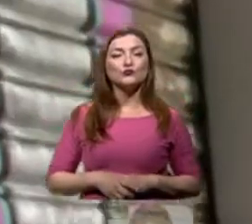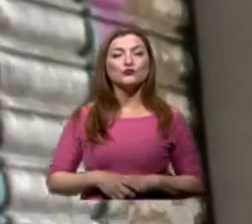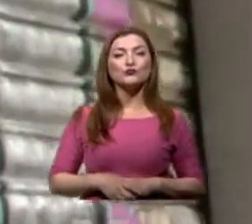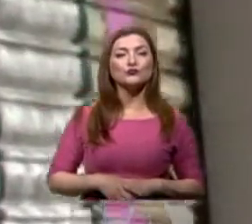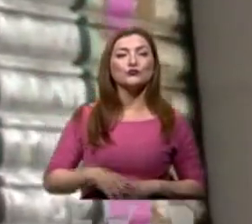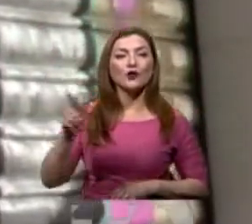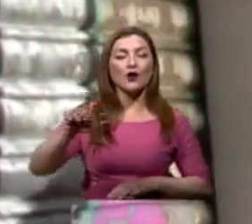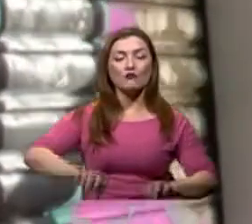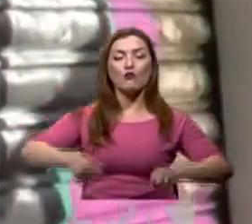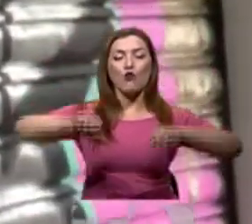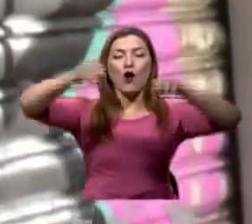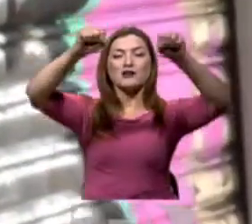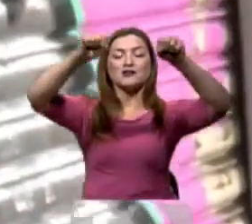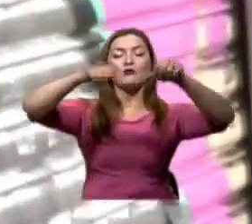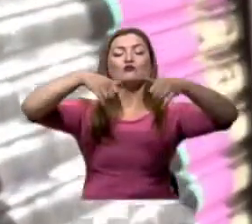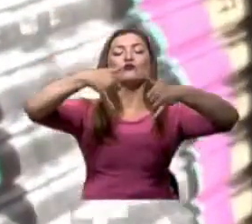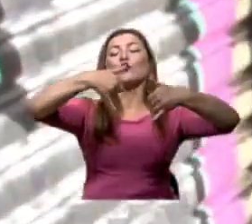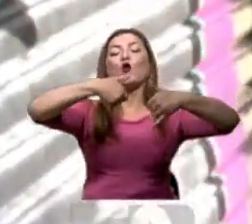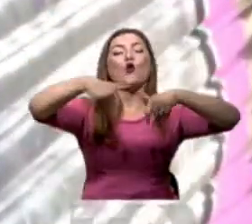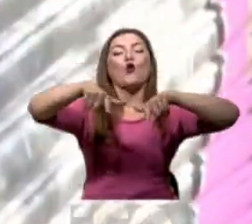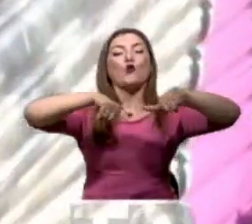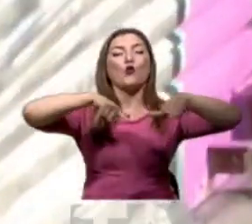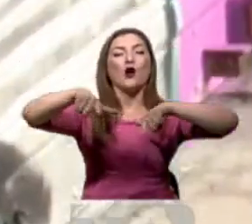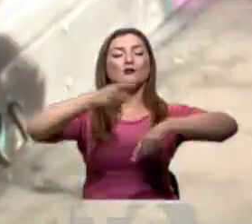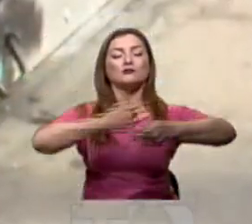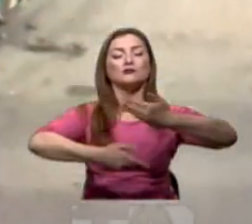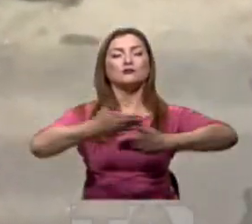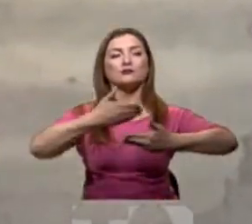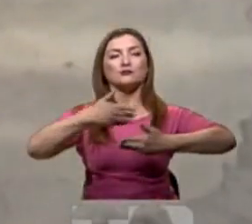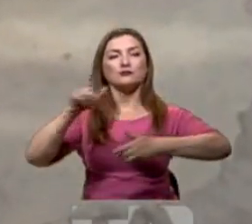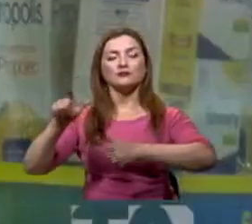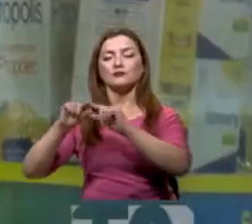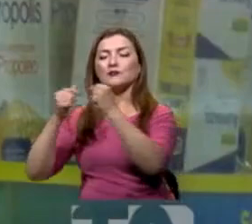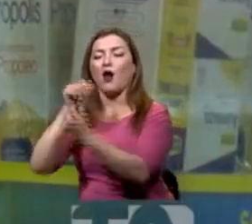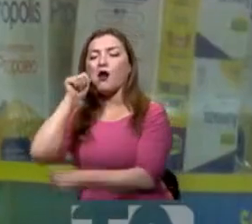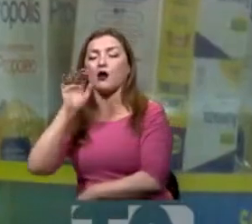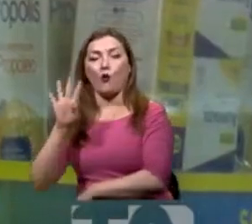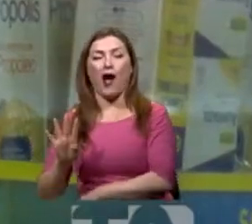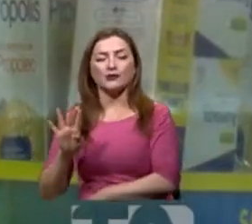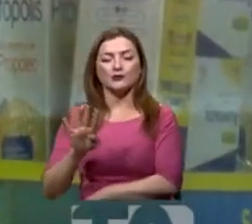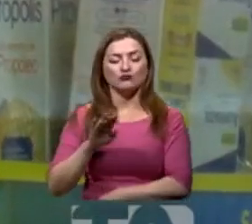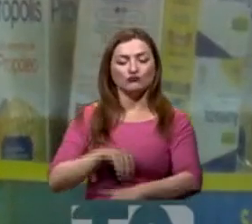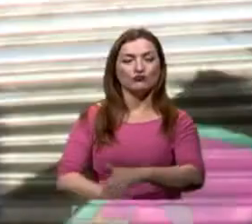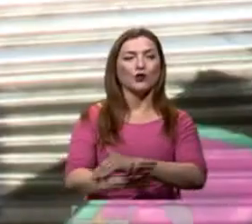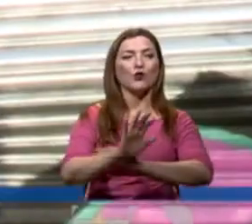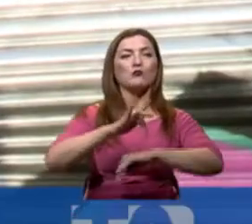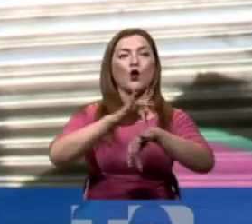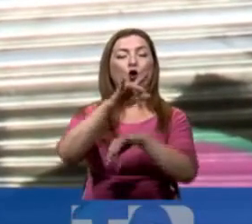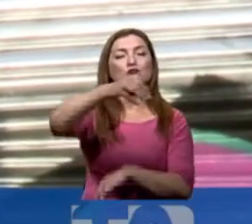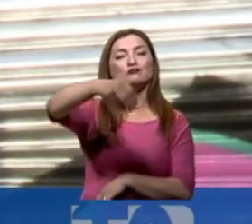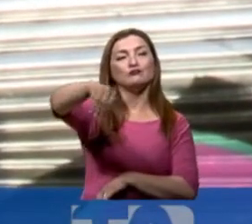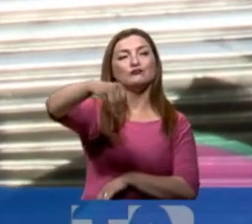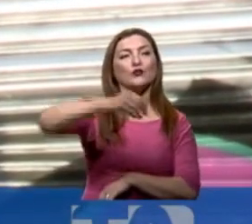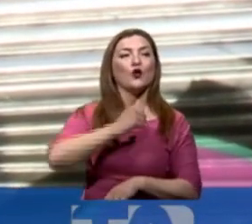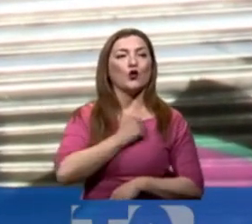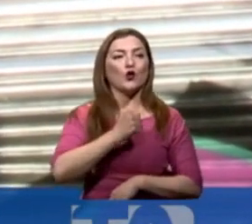Así quedó la puerta metálica de un establecimiento comercial luego de que 4 delincuentes ingresaran en la madrugada de este miércoles. Según